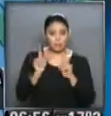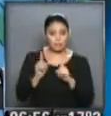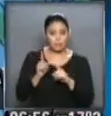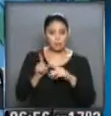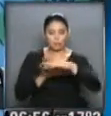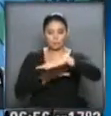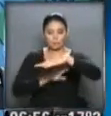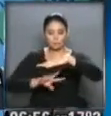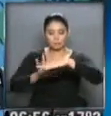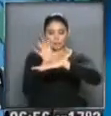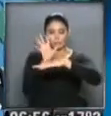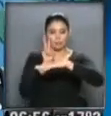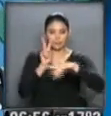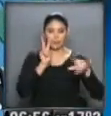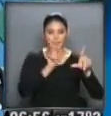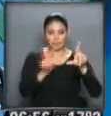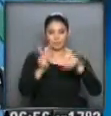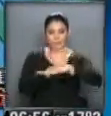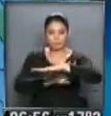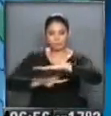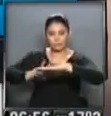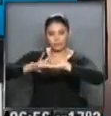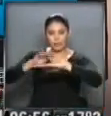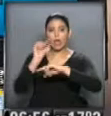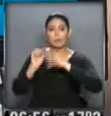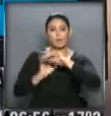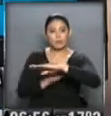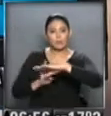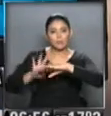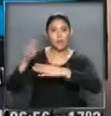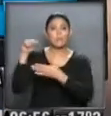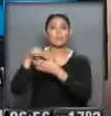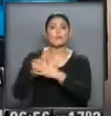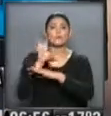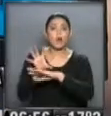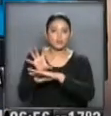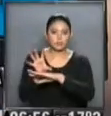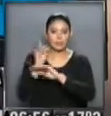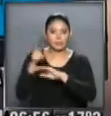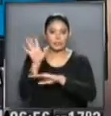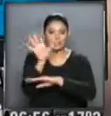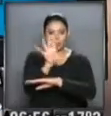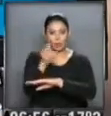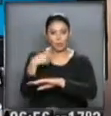cubrió prácticamente toda la región patagónica y se acerca a la provincia de Buenos Aires y parte de la zona